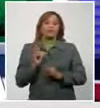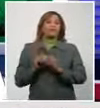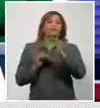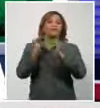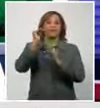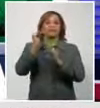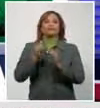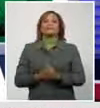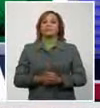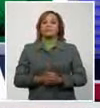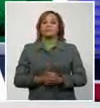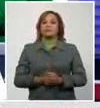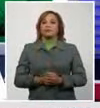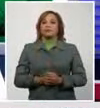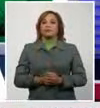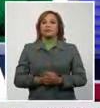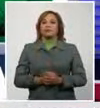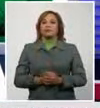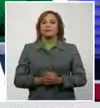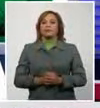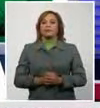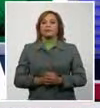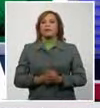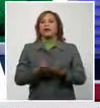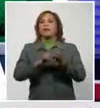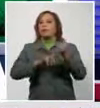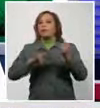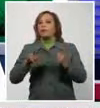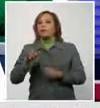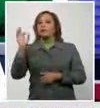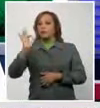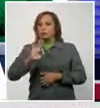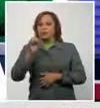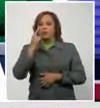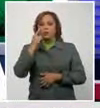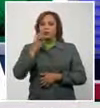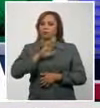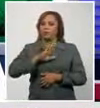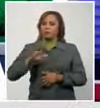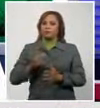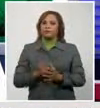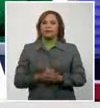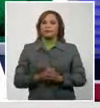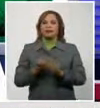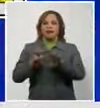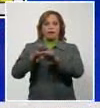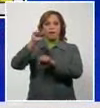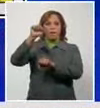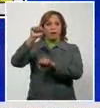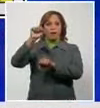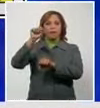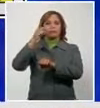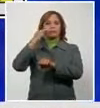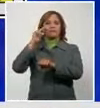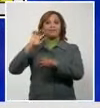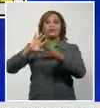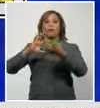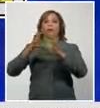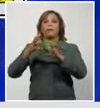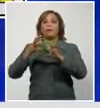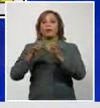Bien. Por provincia, ahí están las tasas. Se puede ver en el mapa, complicado en el